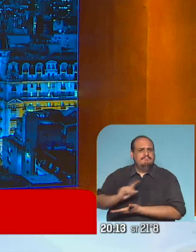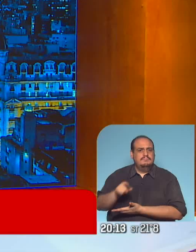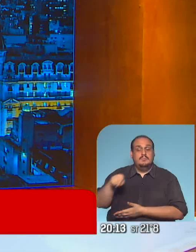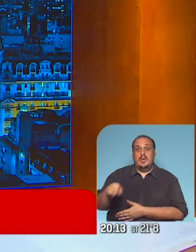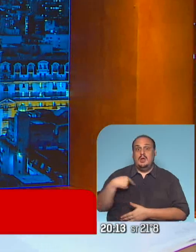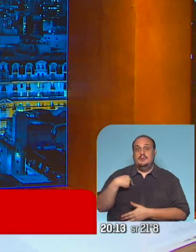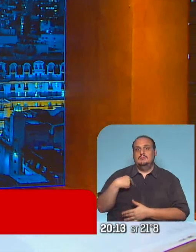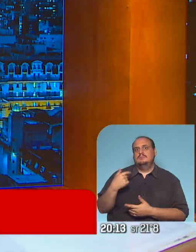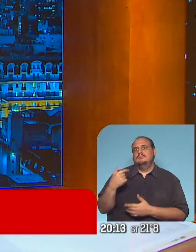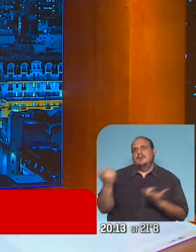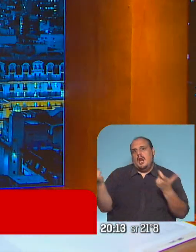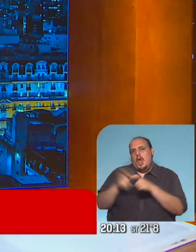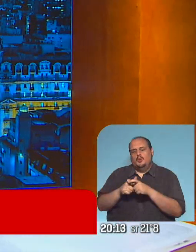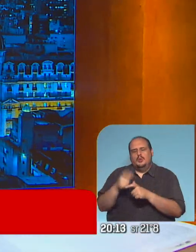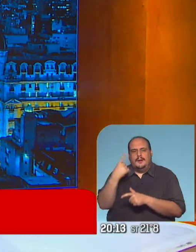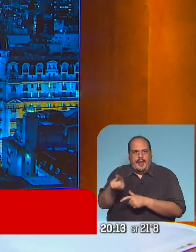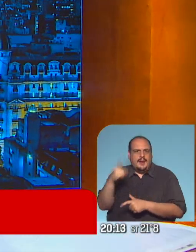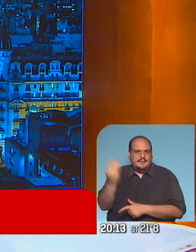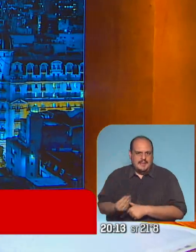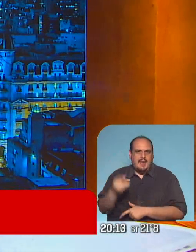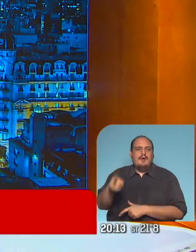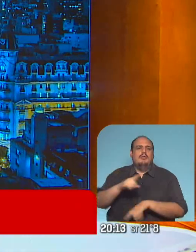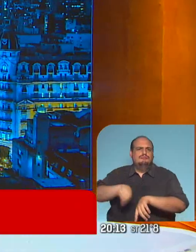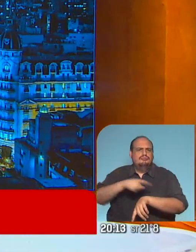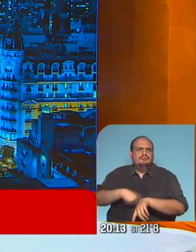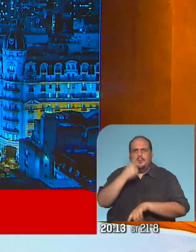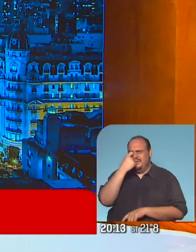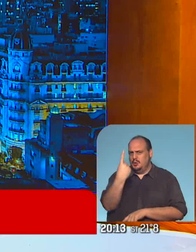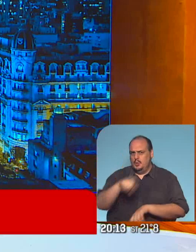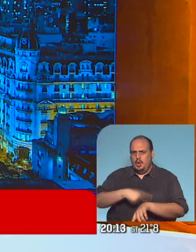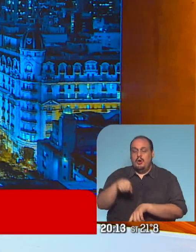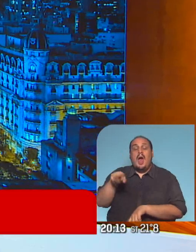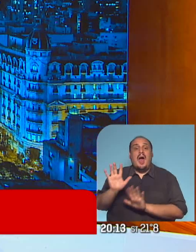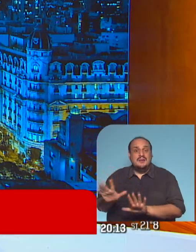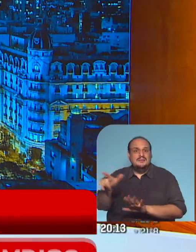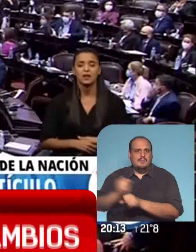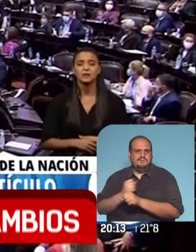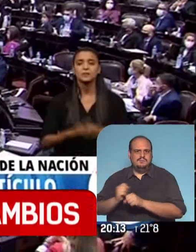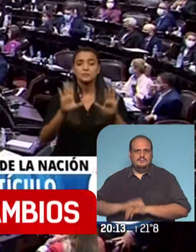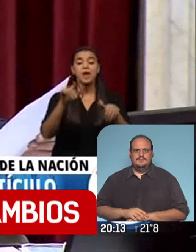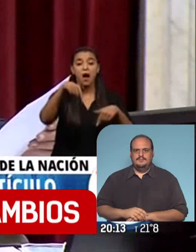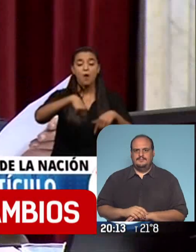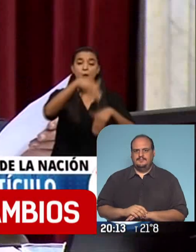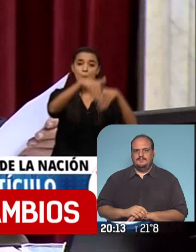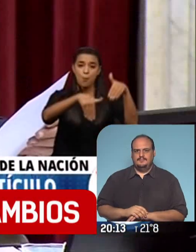un sábado y maratónica, 21 horas. Así se confirmaba entonces que tenía la media sanción de diputados.